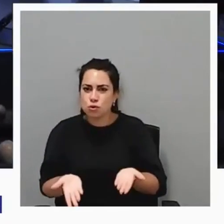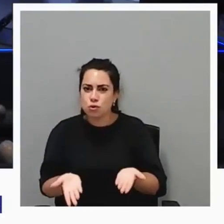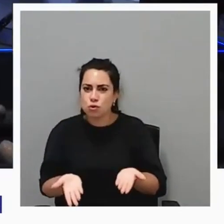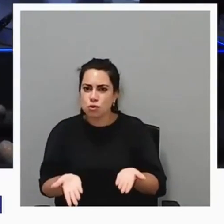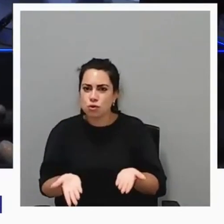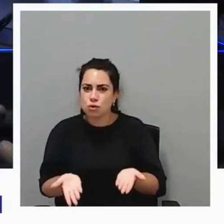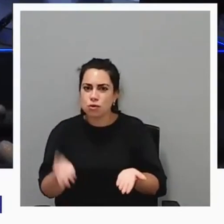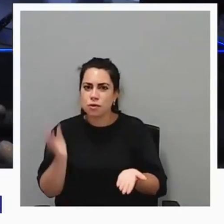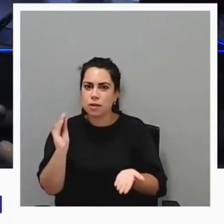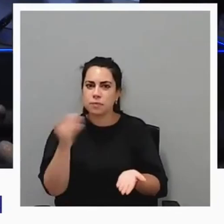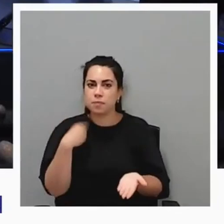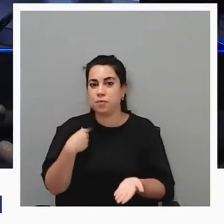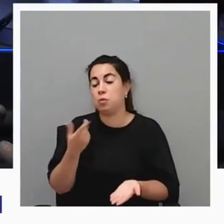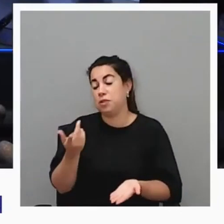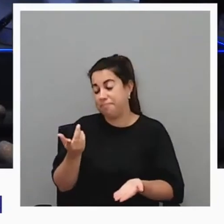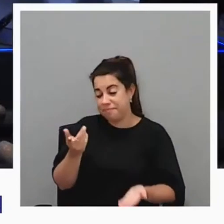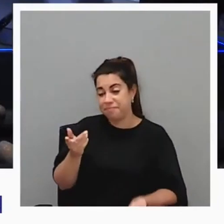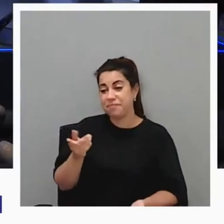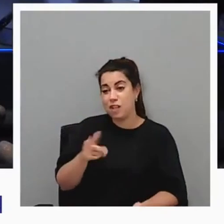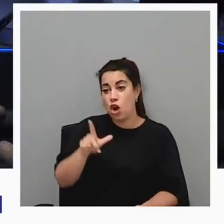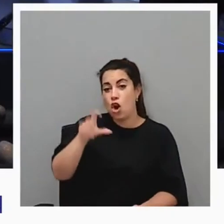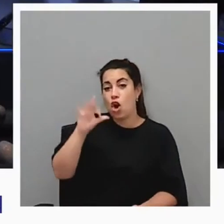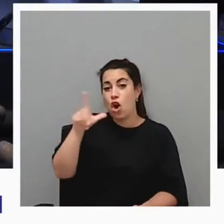te va a costar trabajo.